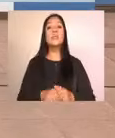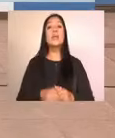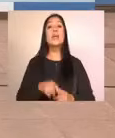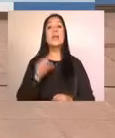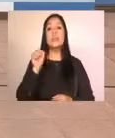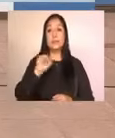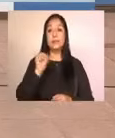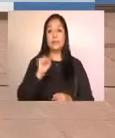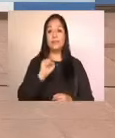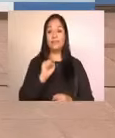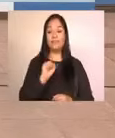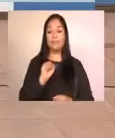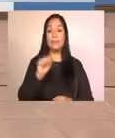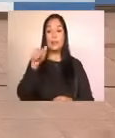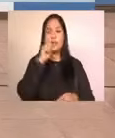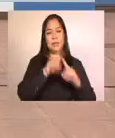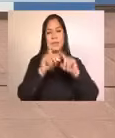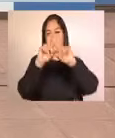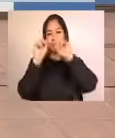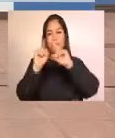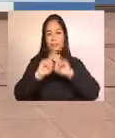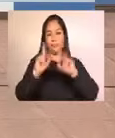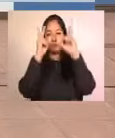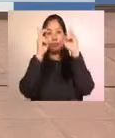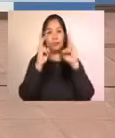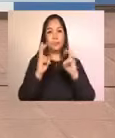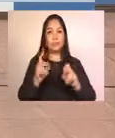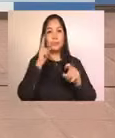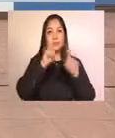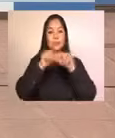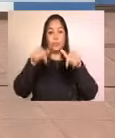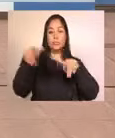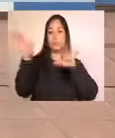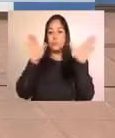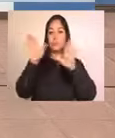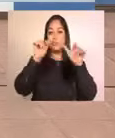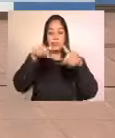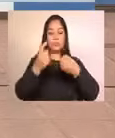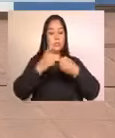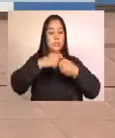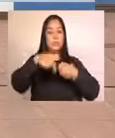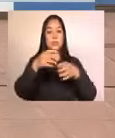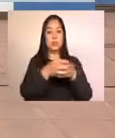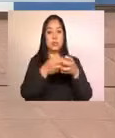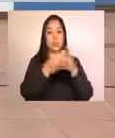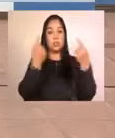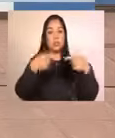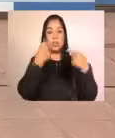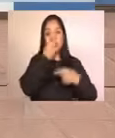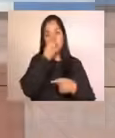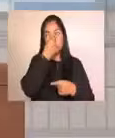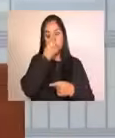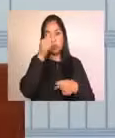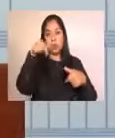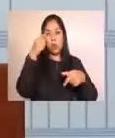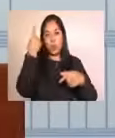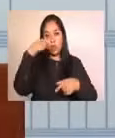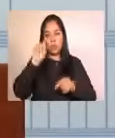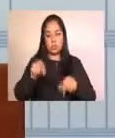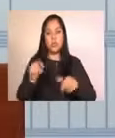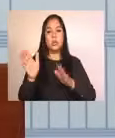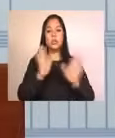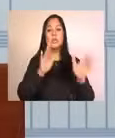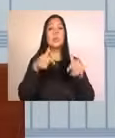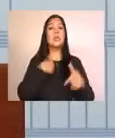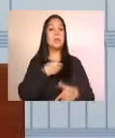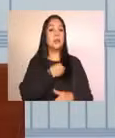Efectivamente, pues son varios temas los que convocan la participación de la Comisión Nacional contra la Corrupción el día de hoy. Queremos aprovechar